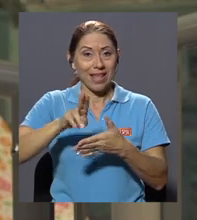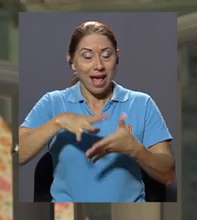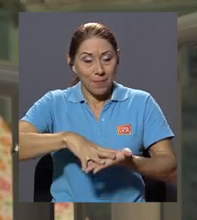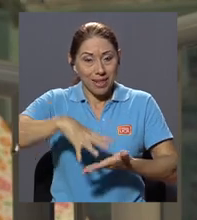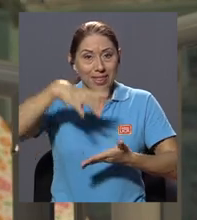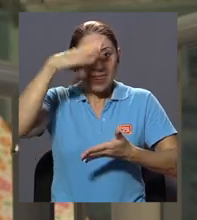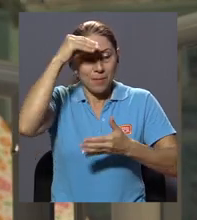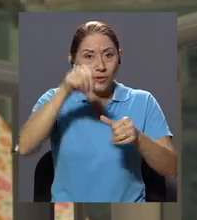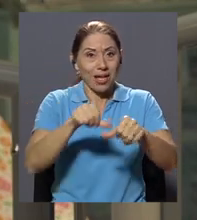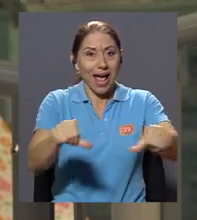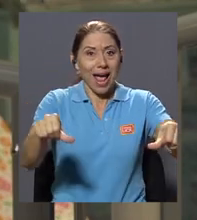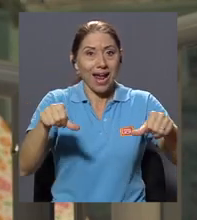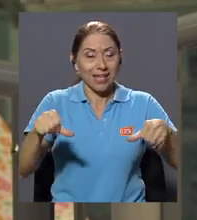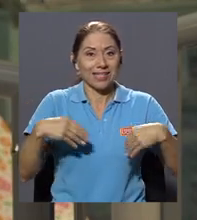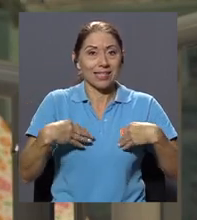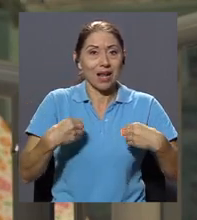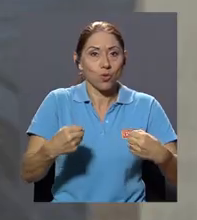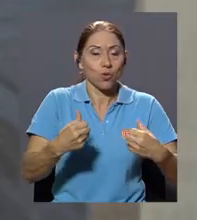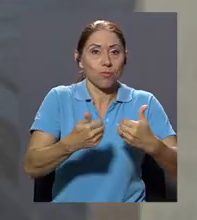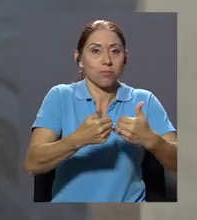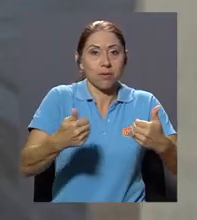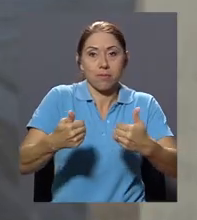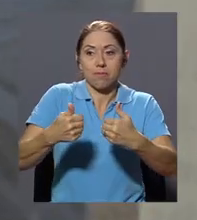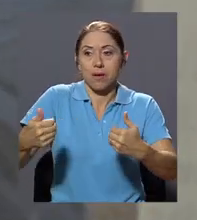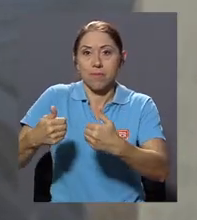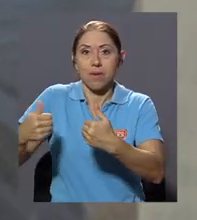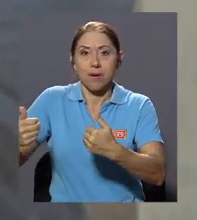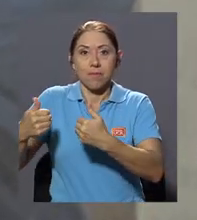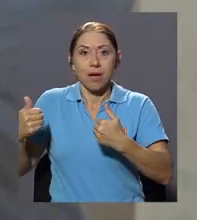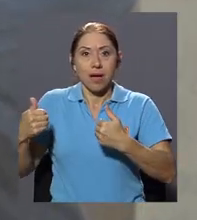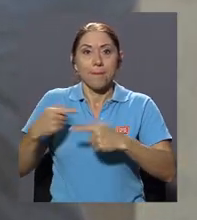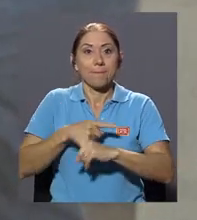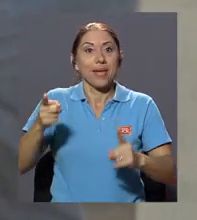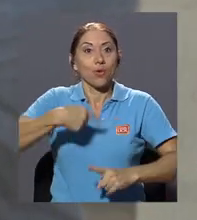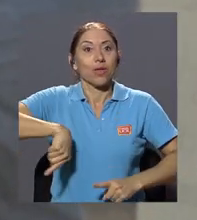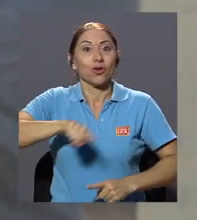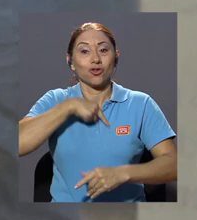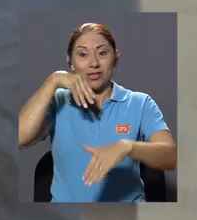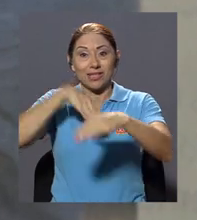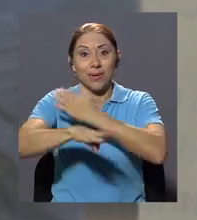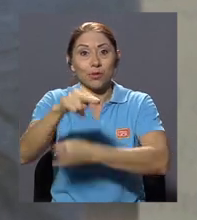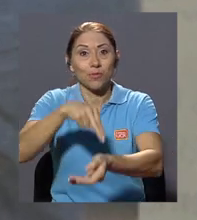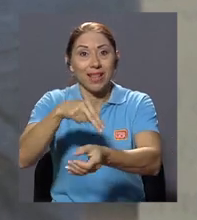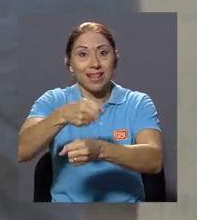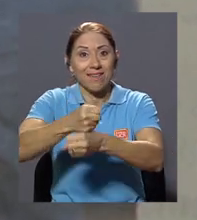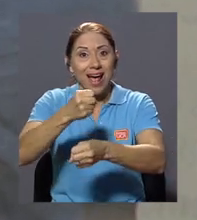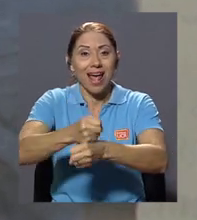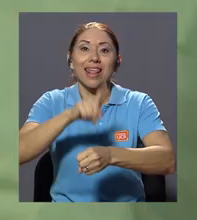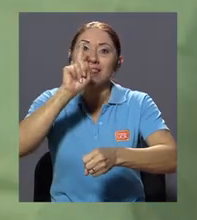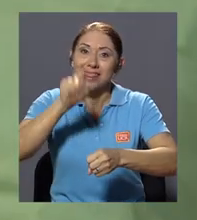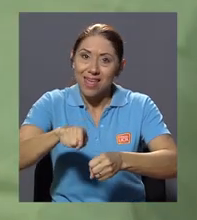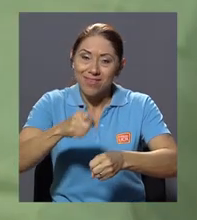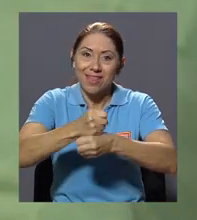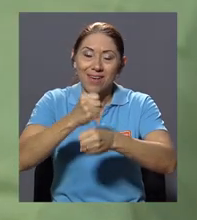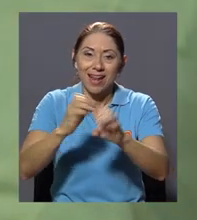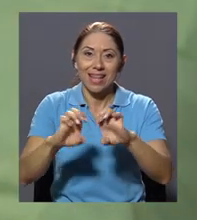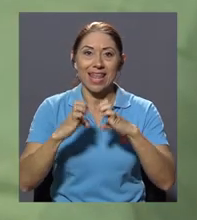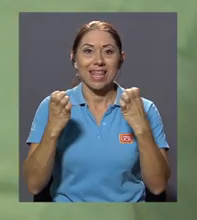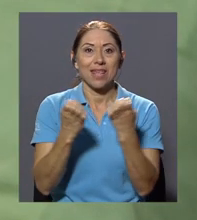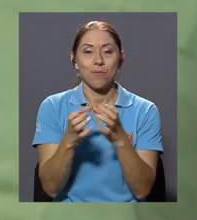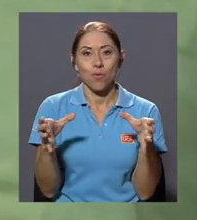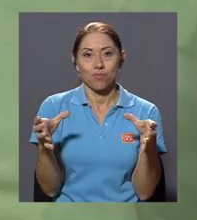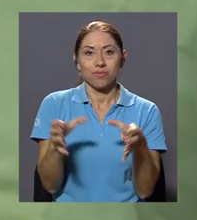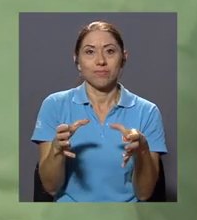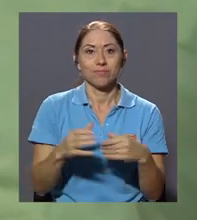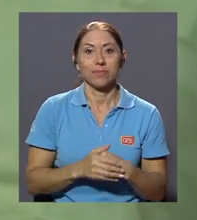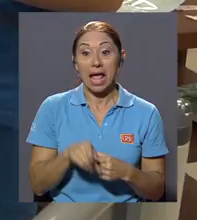salud por separado, pero cuando llegamos a trabajar al área hospitalaria tenemos que trabajar en equipo. Aun cuando